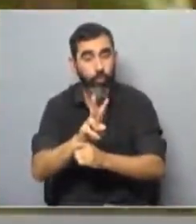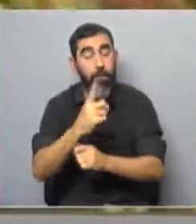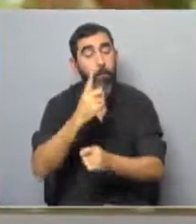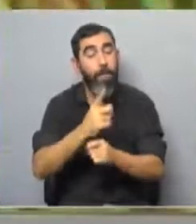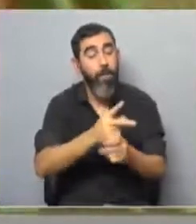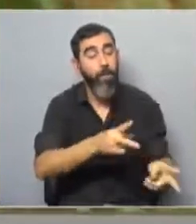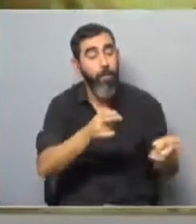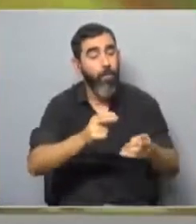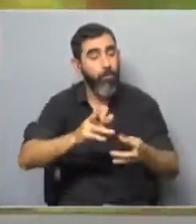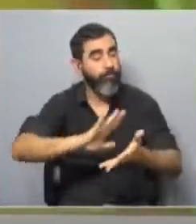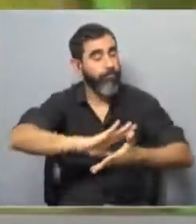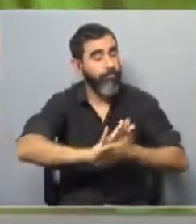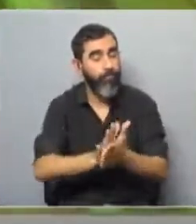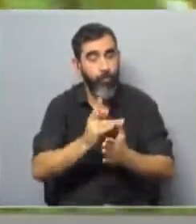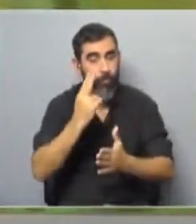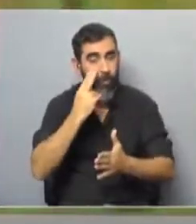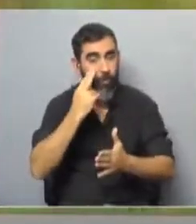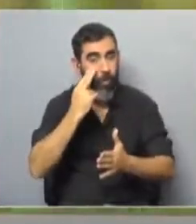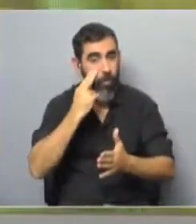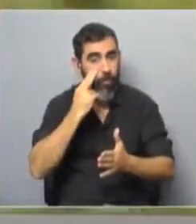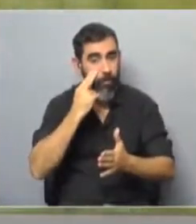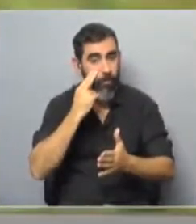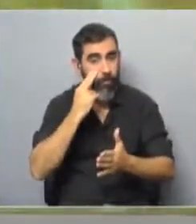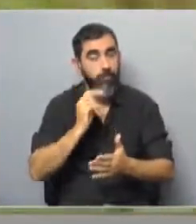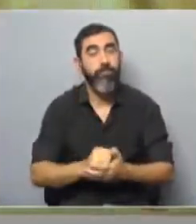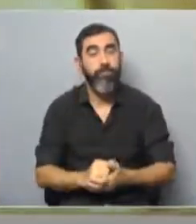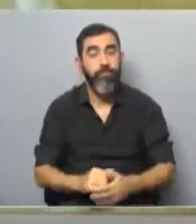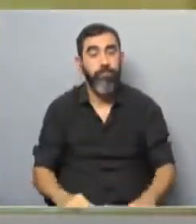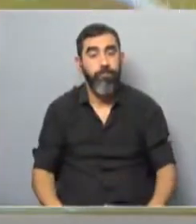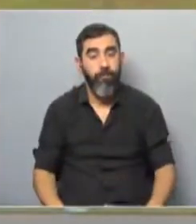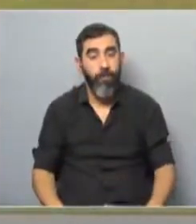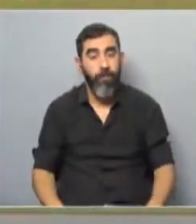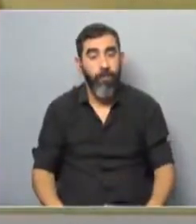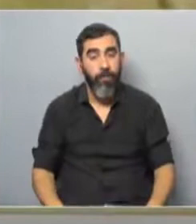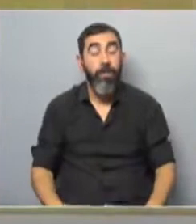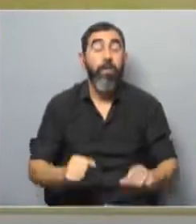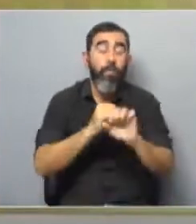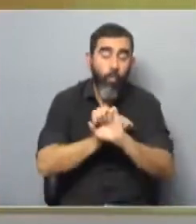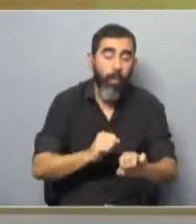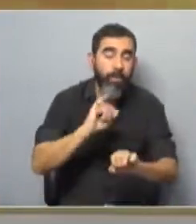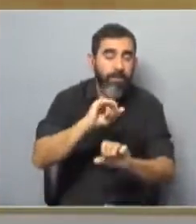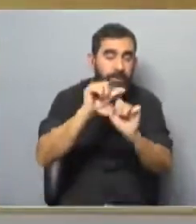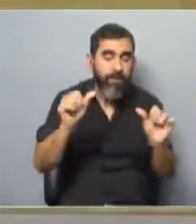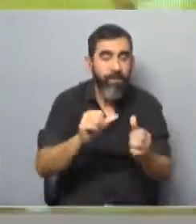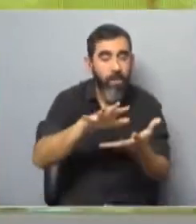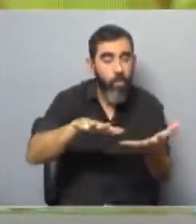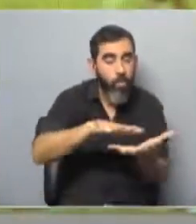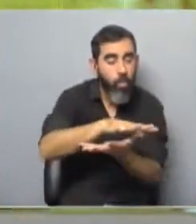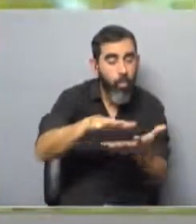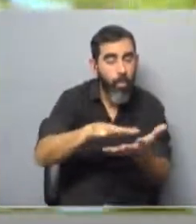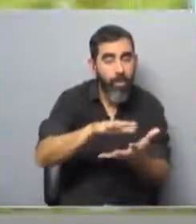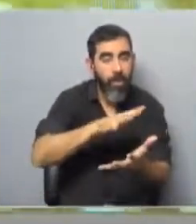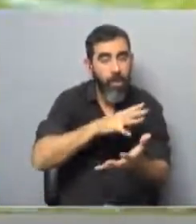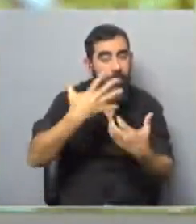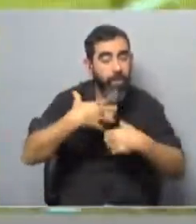etapa erradicarla. El problema es que la erradicación siempre va a ser posible en lugares donde estén